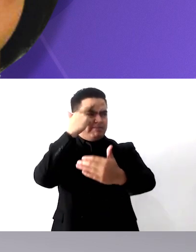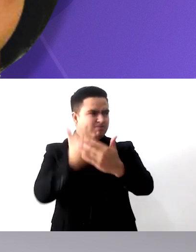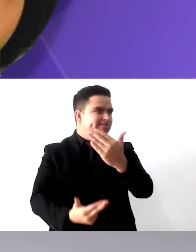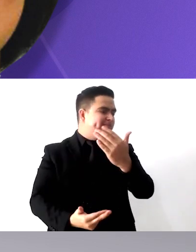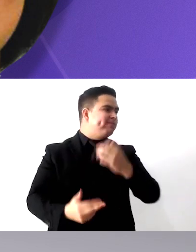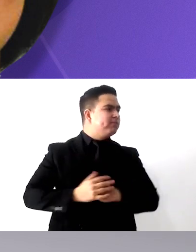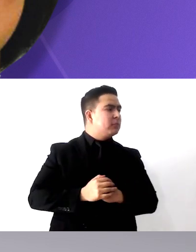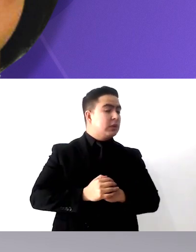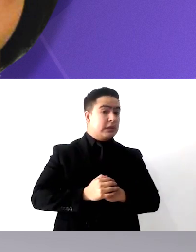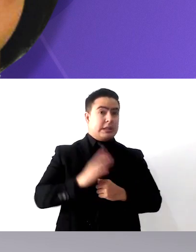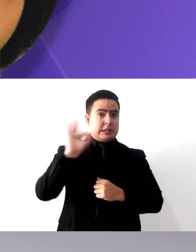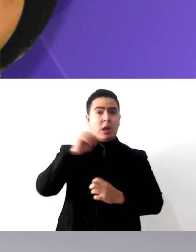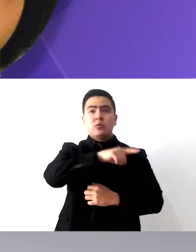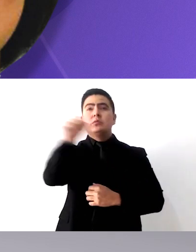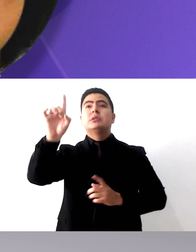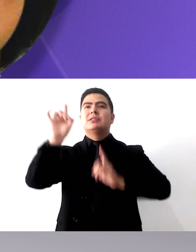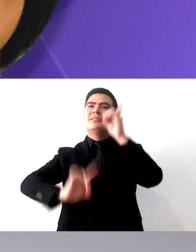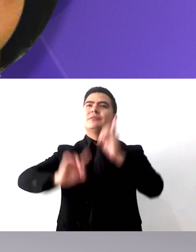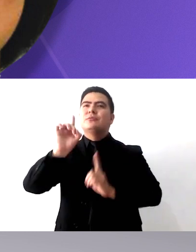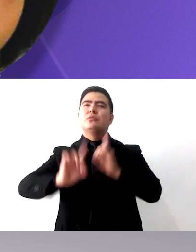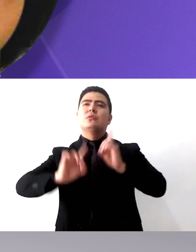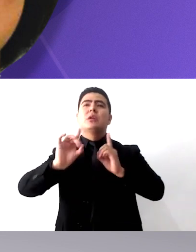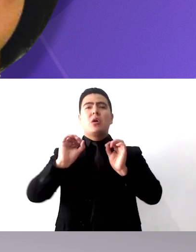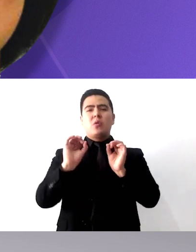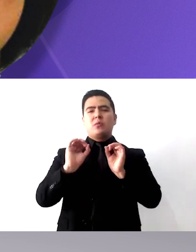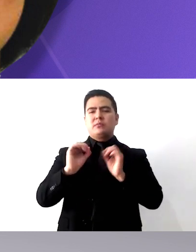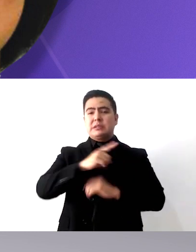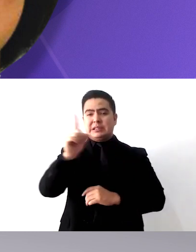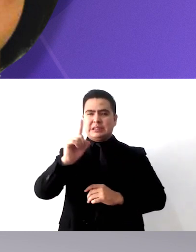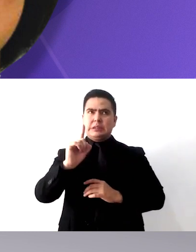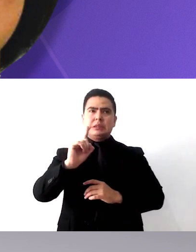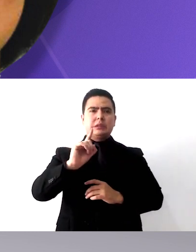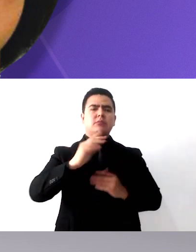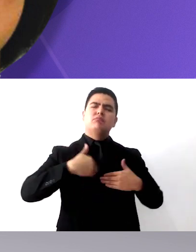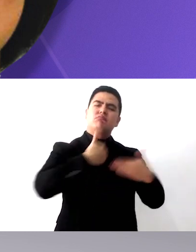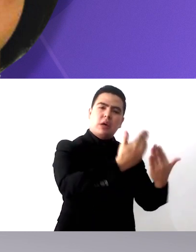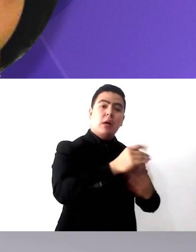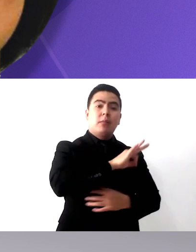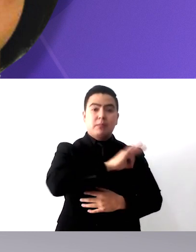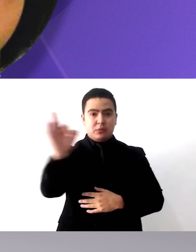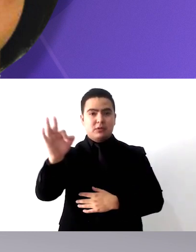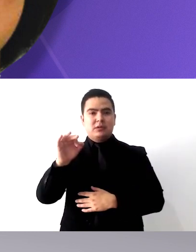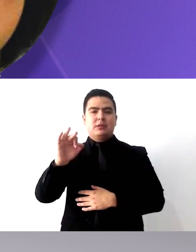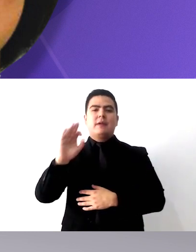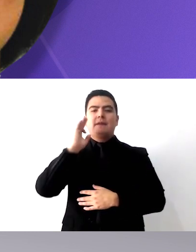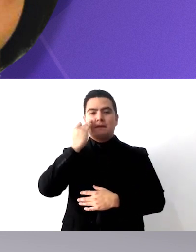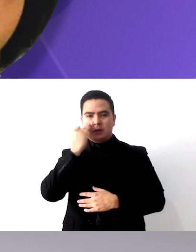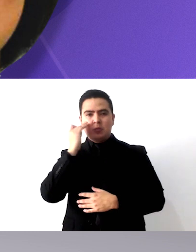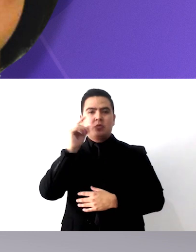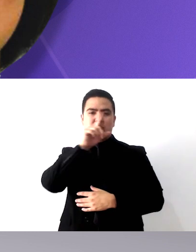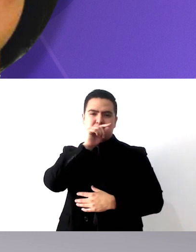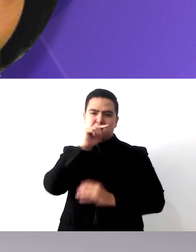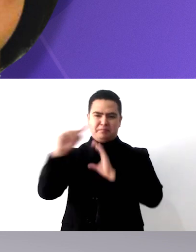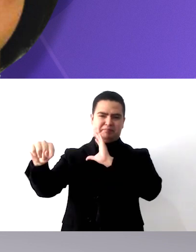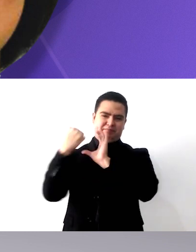hay alguna duda o algún comentario al respecto, pues comuníquese con nosotros a nuestras redes sociales y